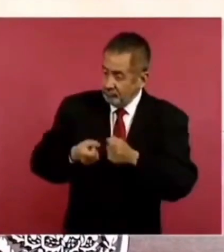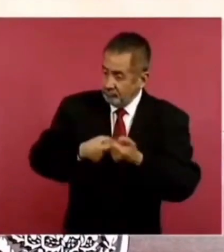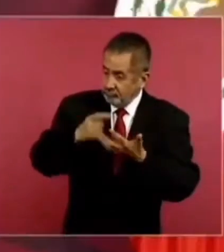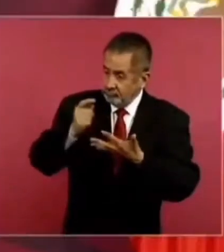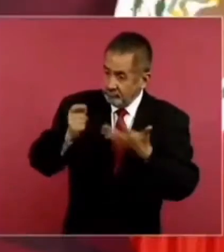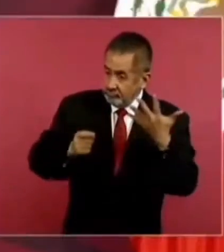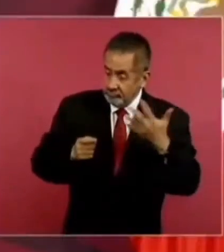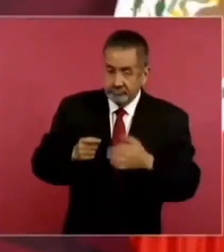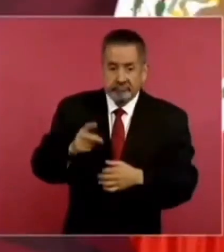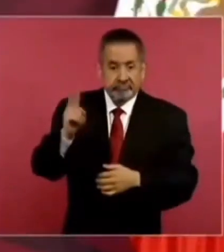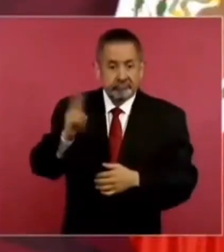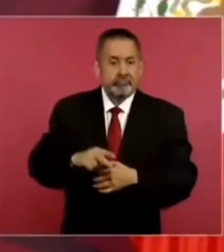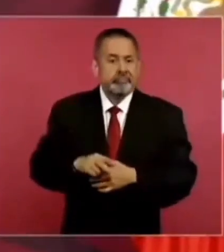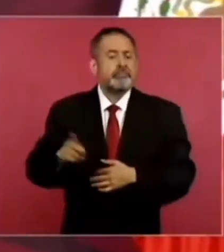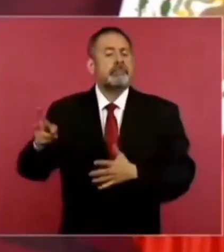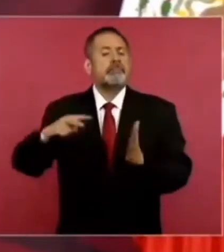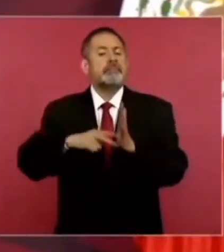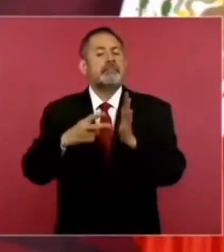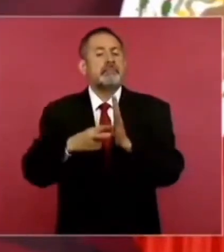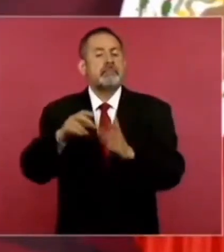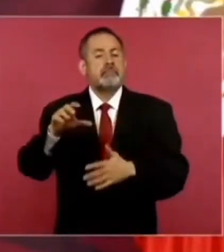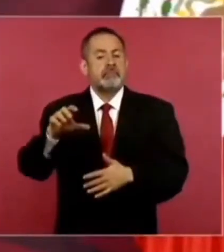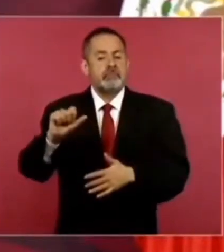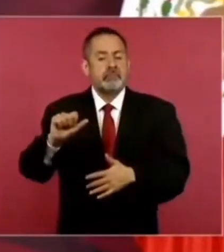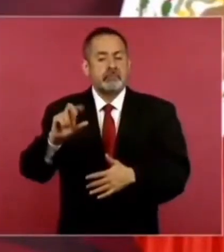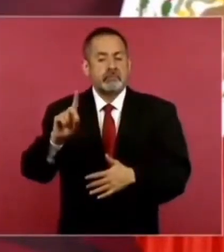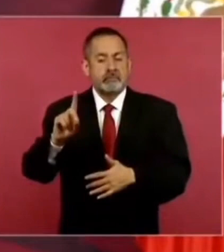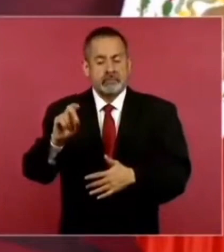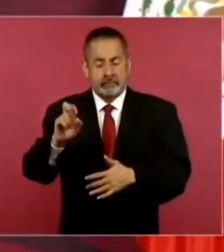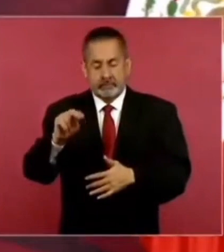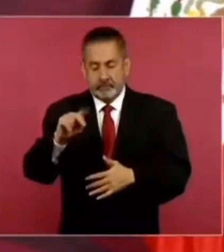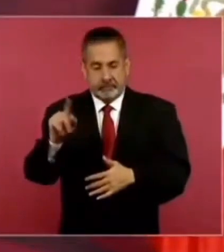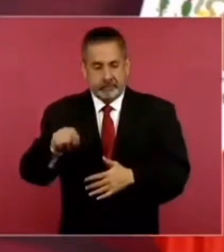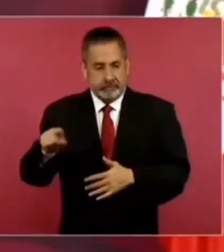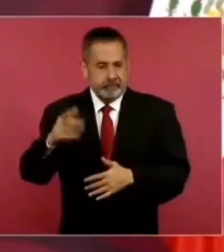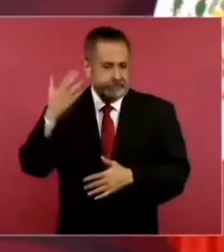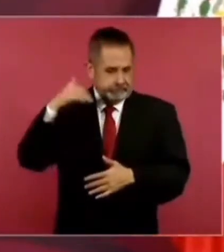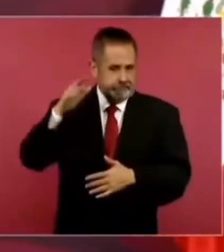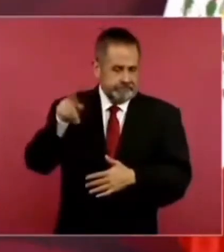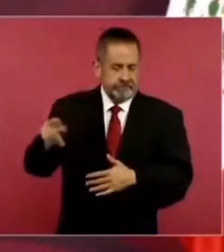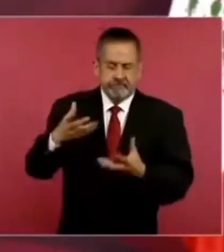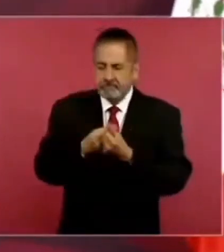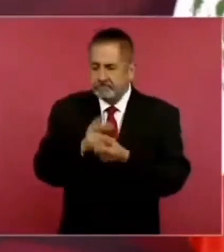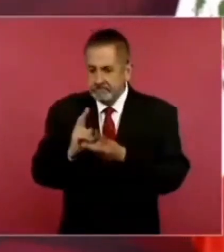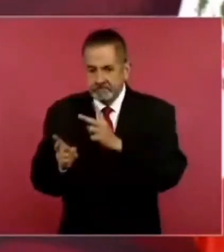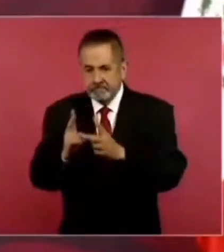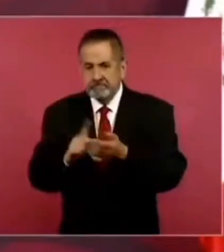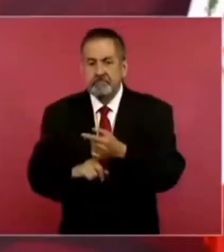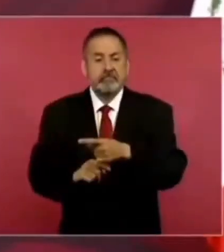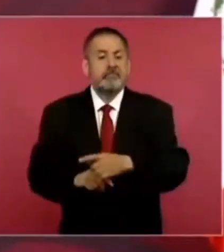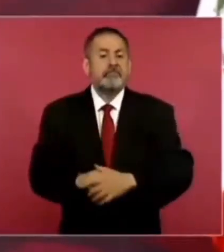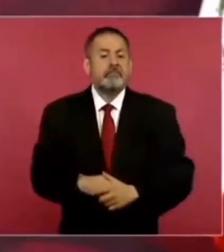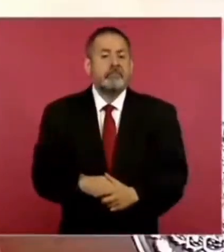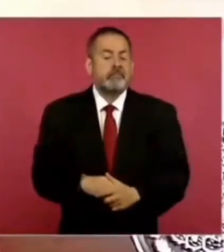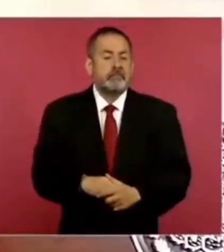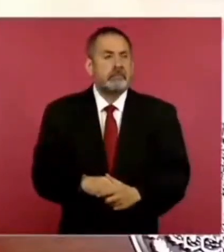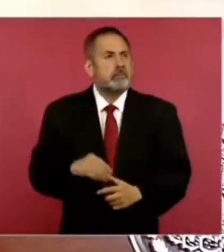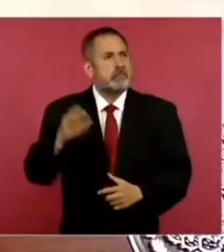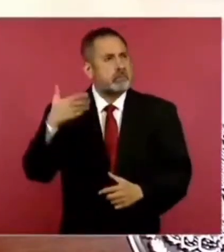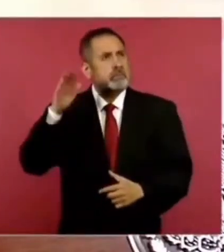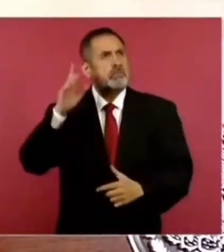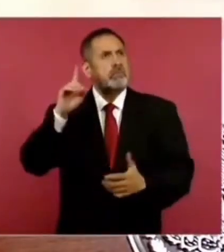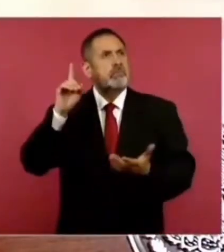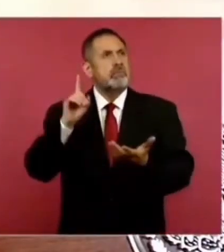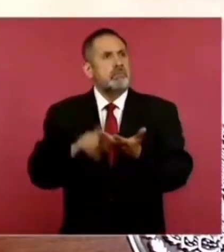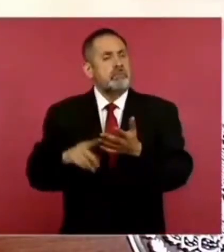En una ocasión el ingeniero Cárdenas me platicó de que en